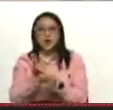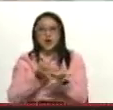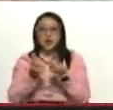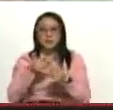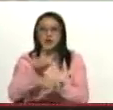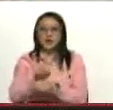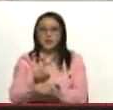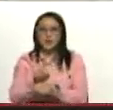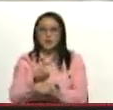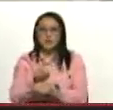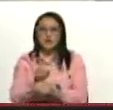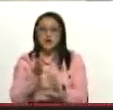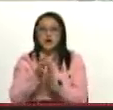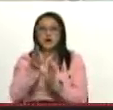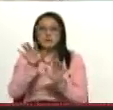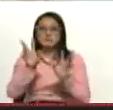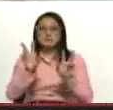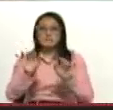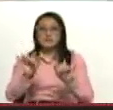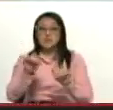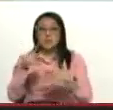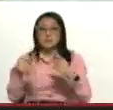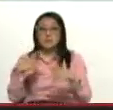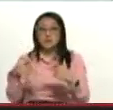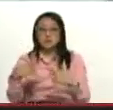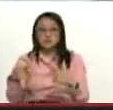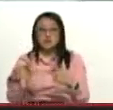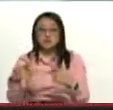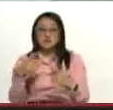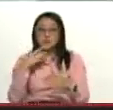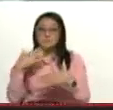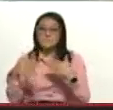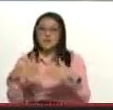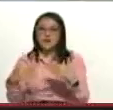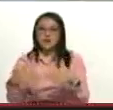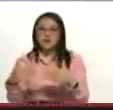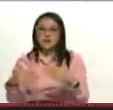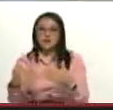única y en ese proceso mejorar